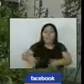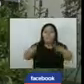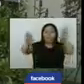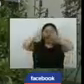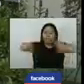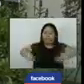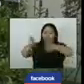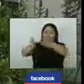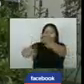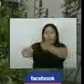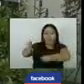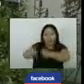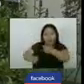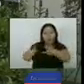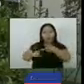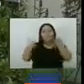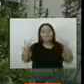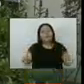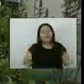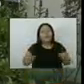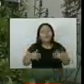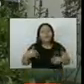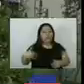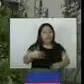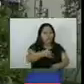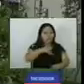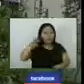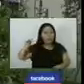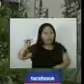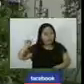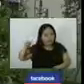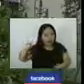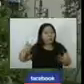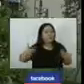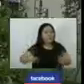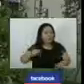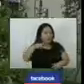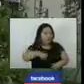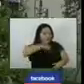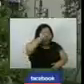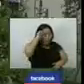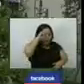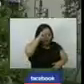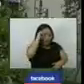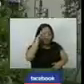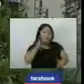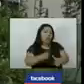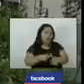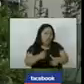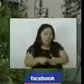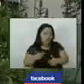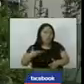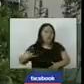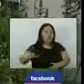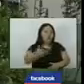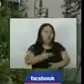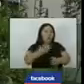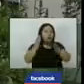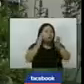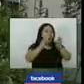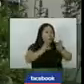cordillera, mejorarla con el Ministerio de Agricultura que también está trabajando acá. Entonces vamos en un ambiente